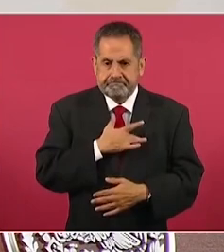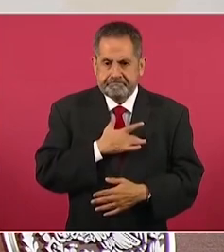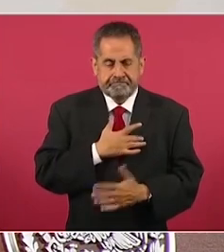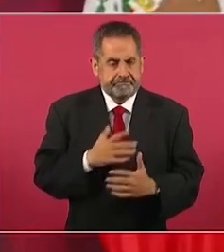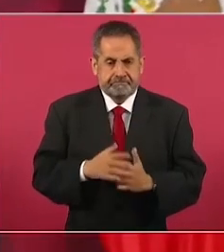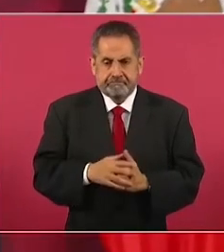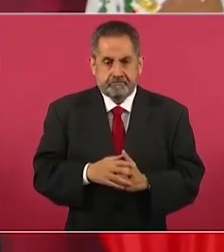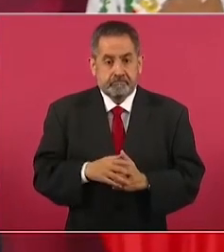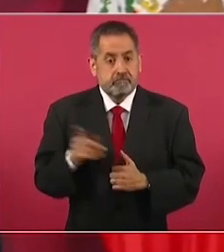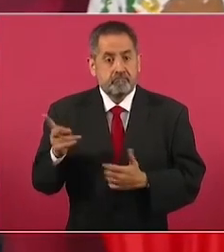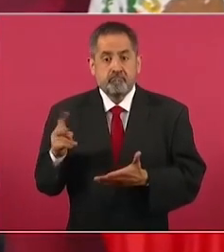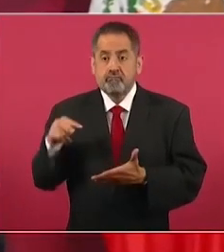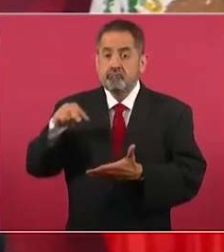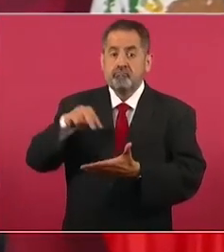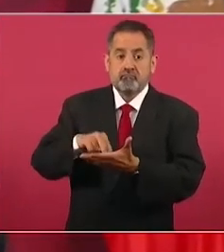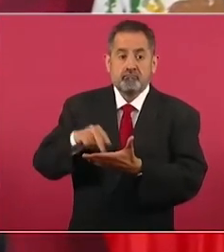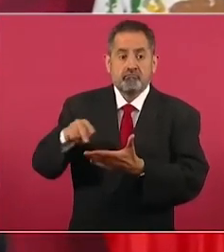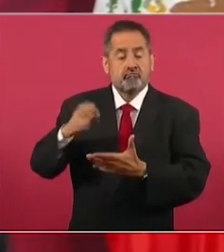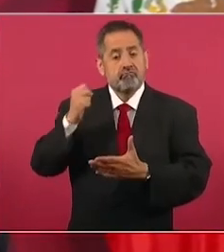Estaba en un acto,